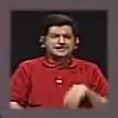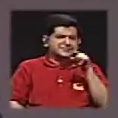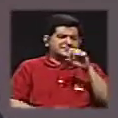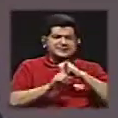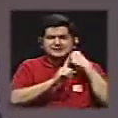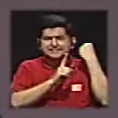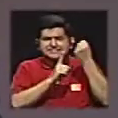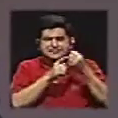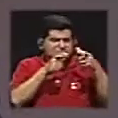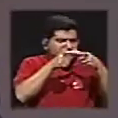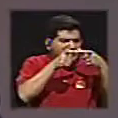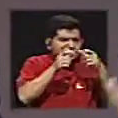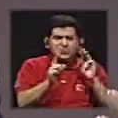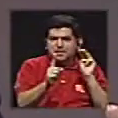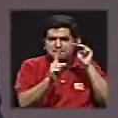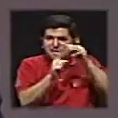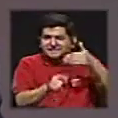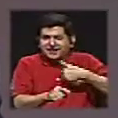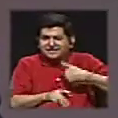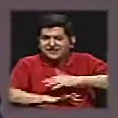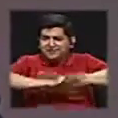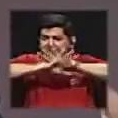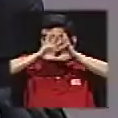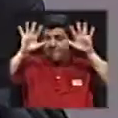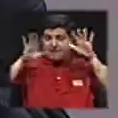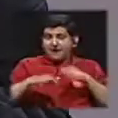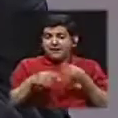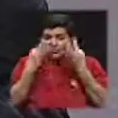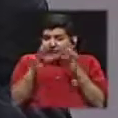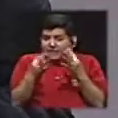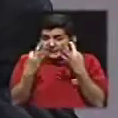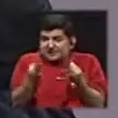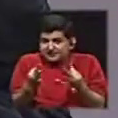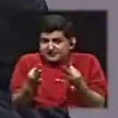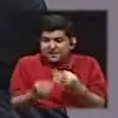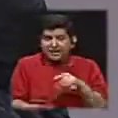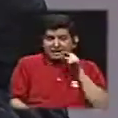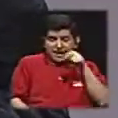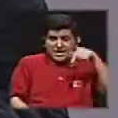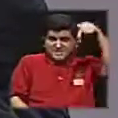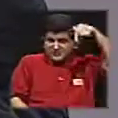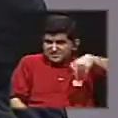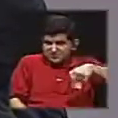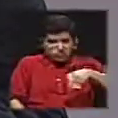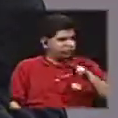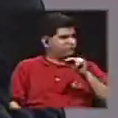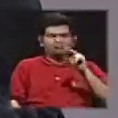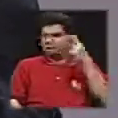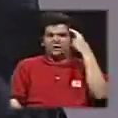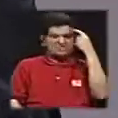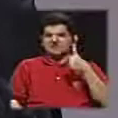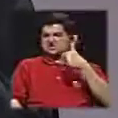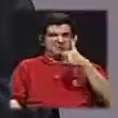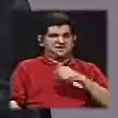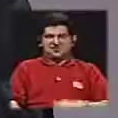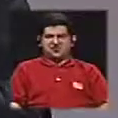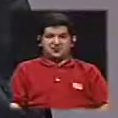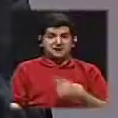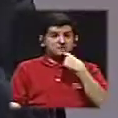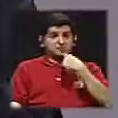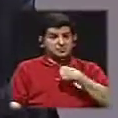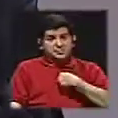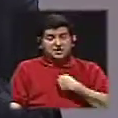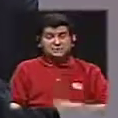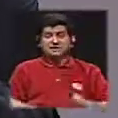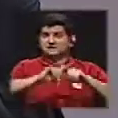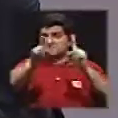existía, digamos, ese mensaje tan claro y esa pretensión de que esto de ahora no fuera para ganar? Porque usted me está poniendo,